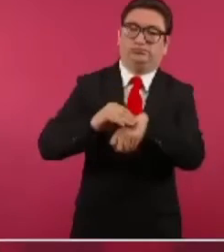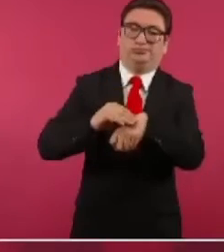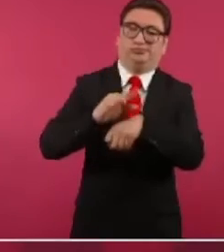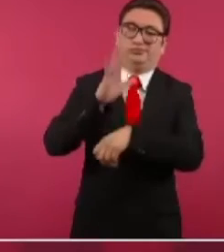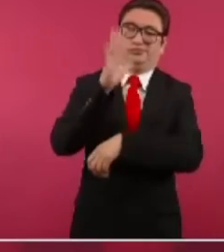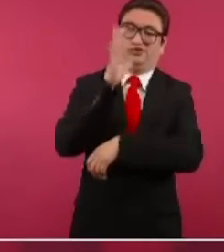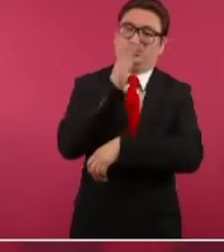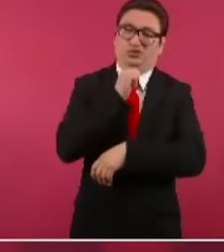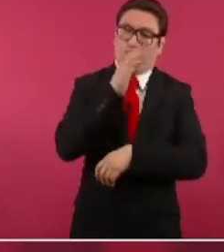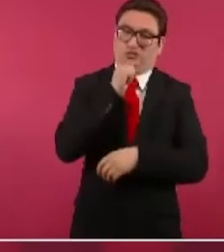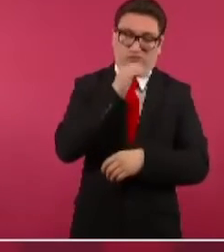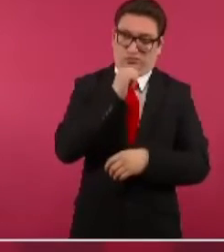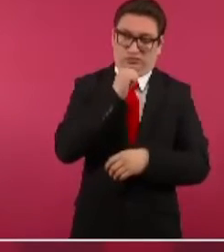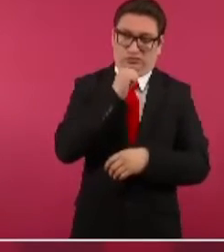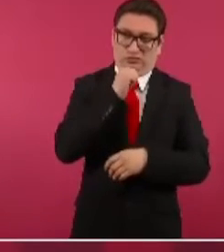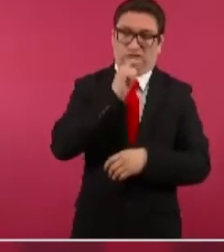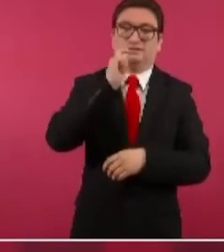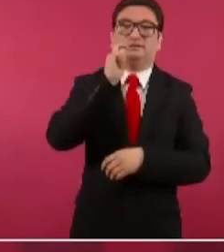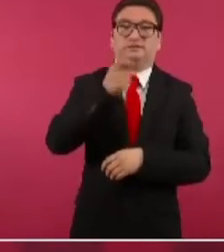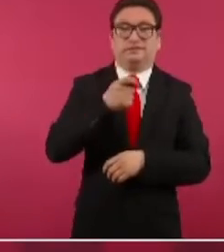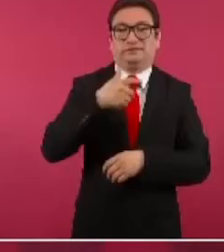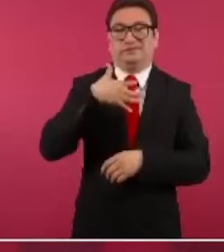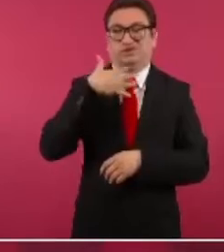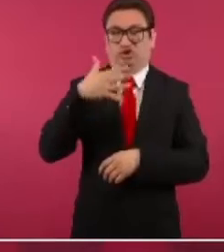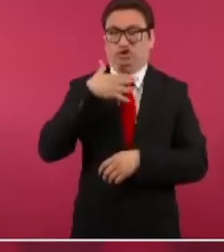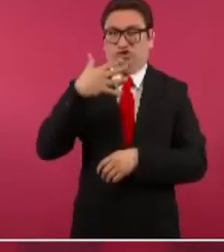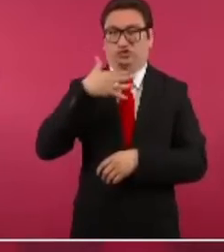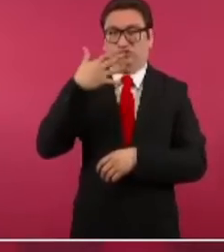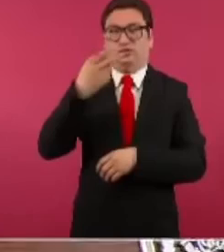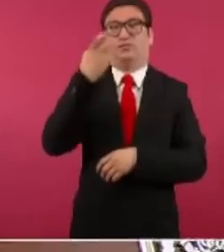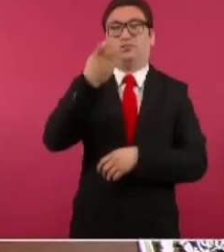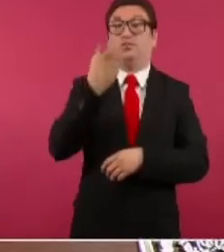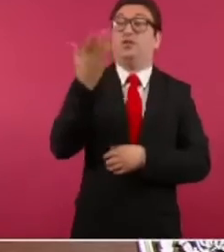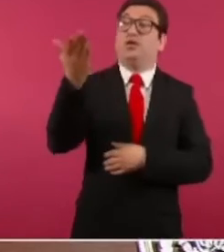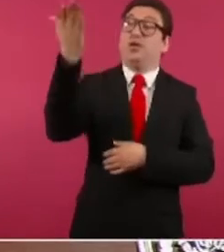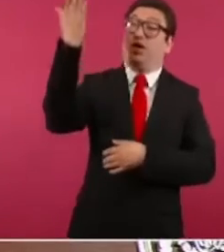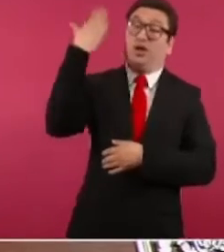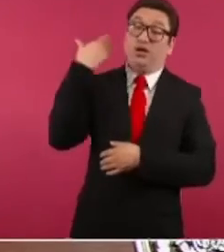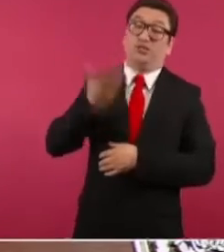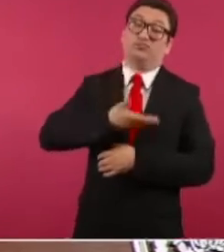Afecta mucho a la corrupción y era lo que imperaba